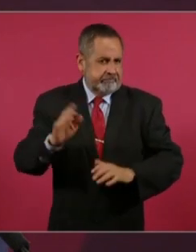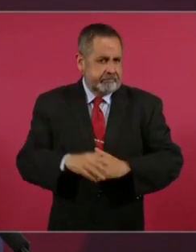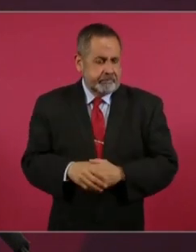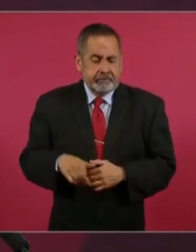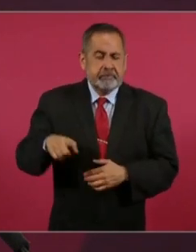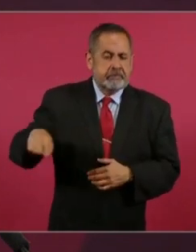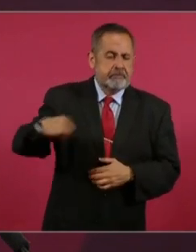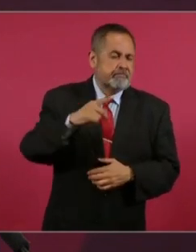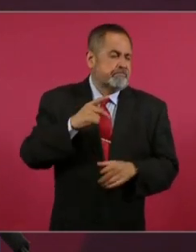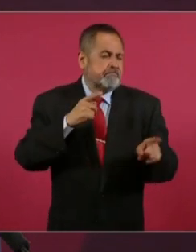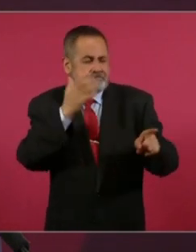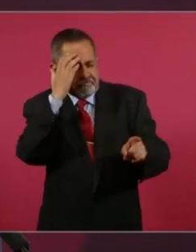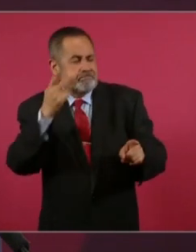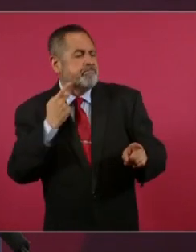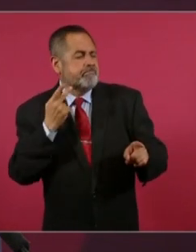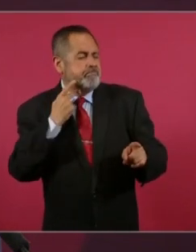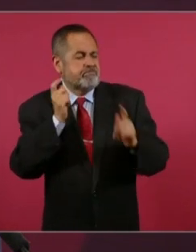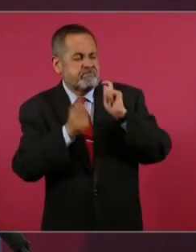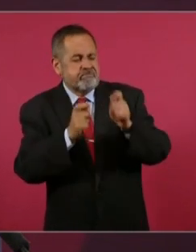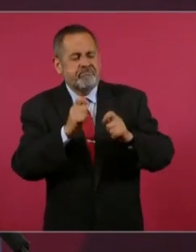muy politizado.